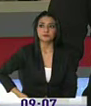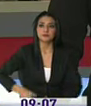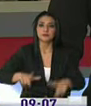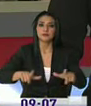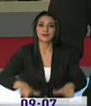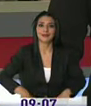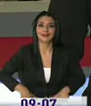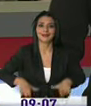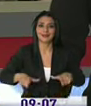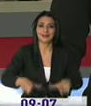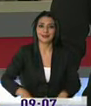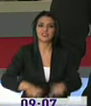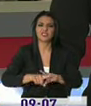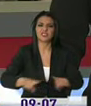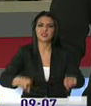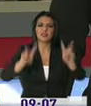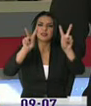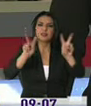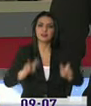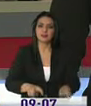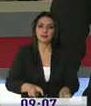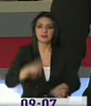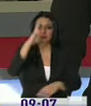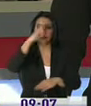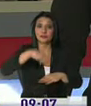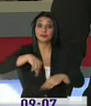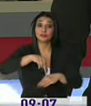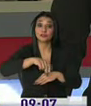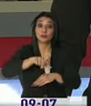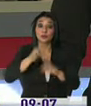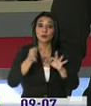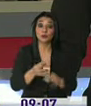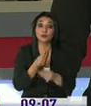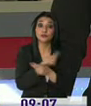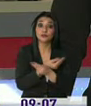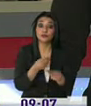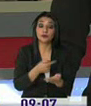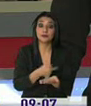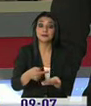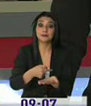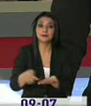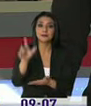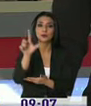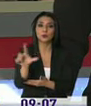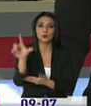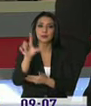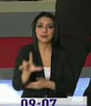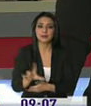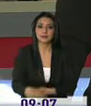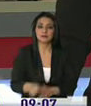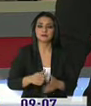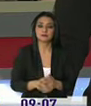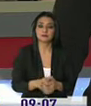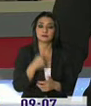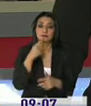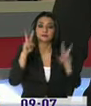Moreno, se refirió a varios temas de interés nacional durante su habitual informe semanal de los lunes. El primer mandatario habló sobre el turismo en Ecuador